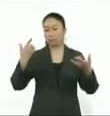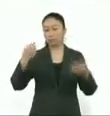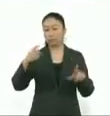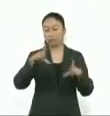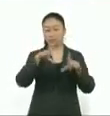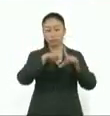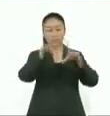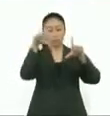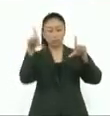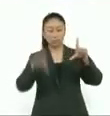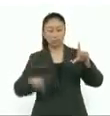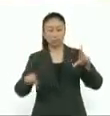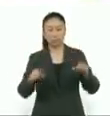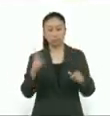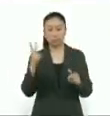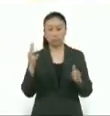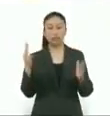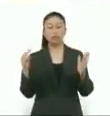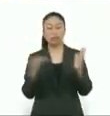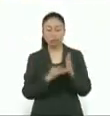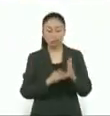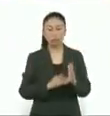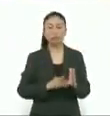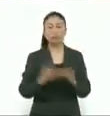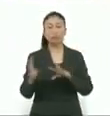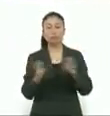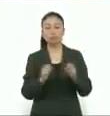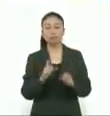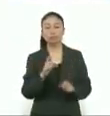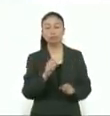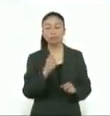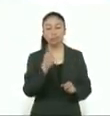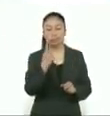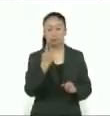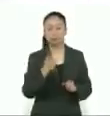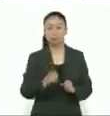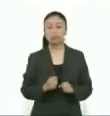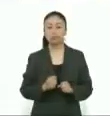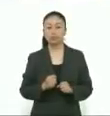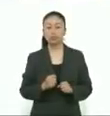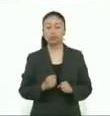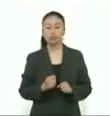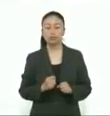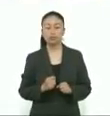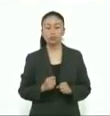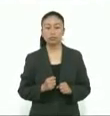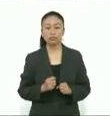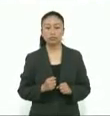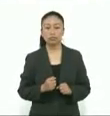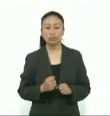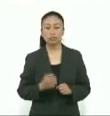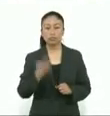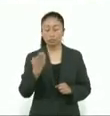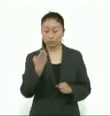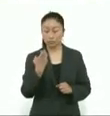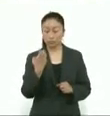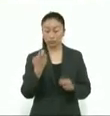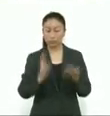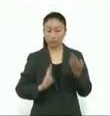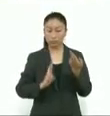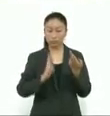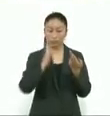ese 1921, no habíamos tenido esta